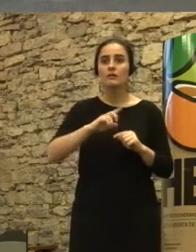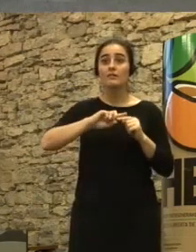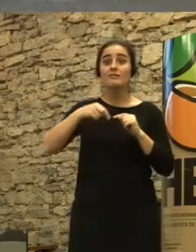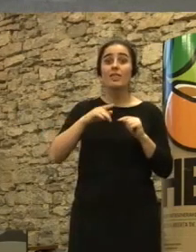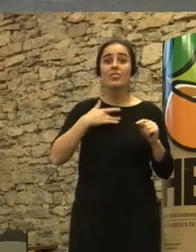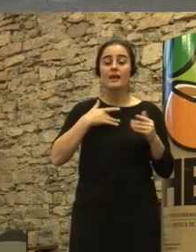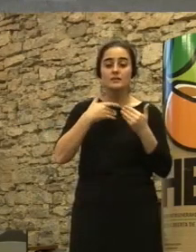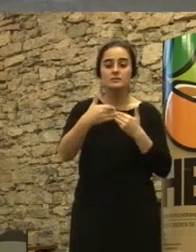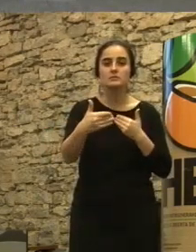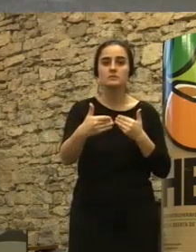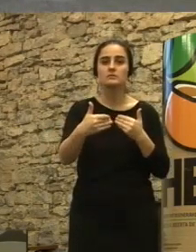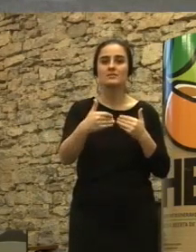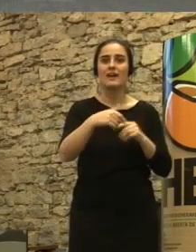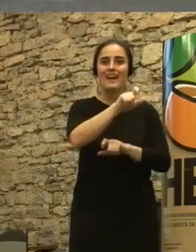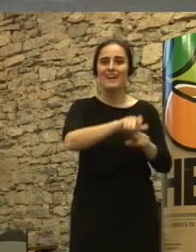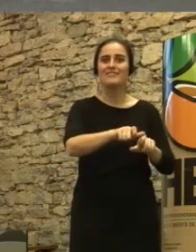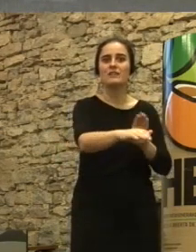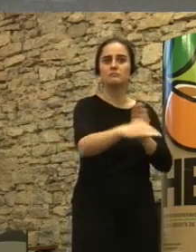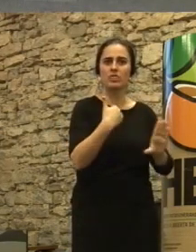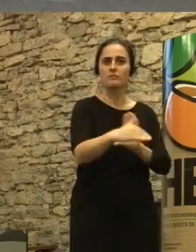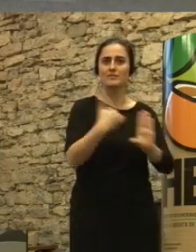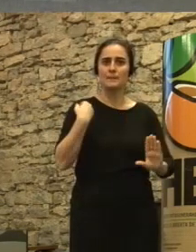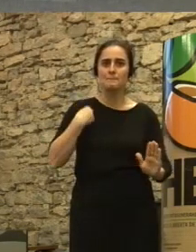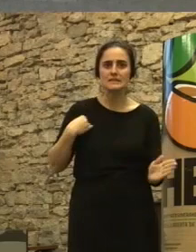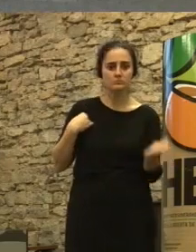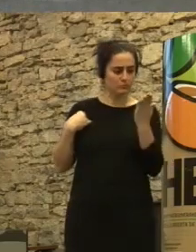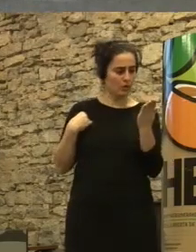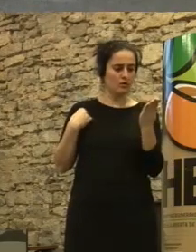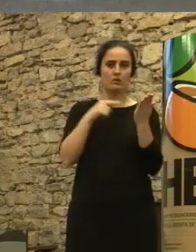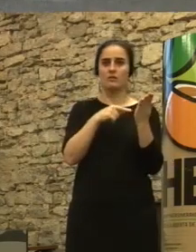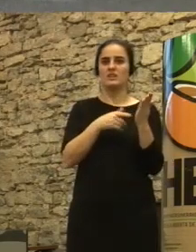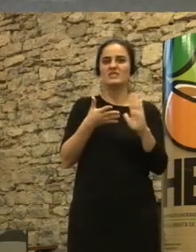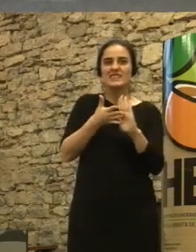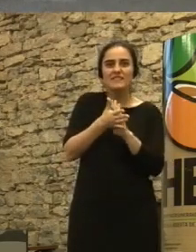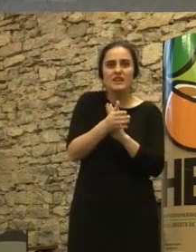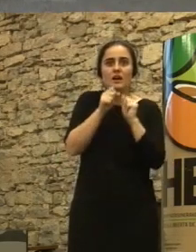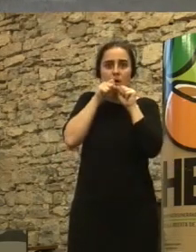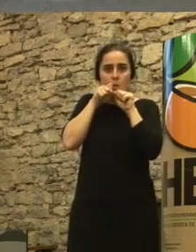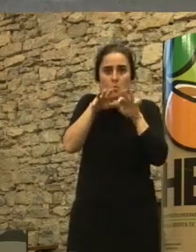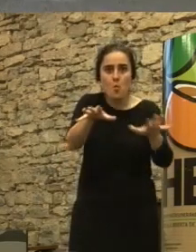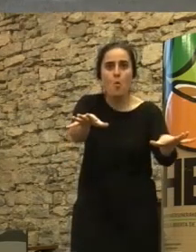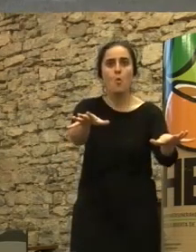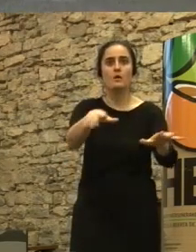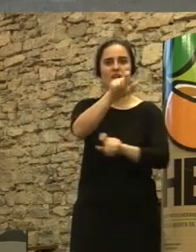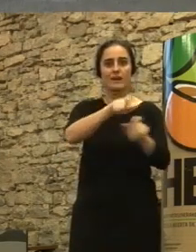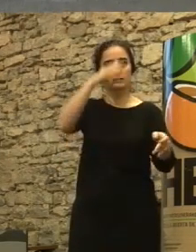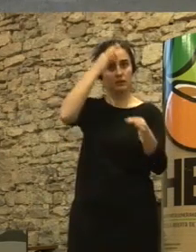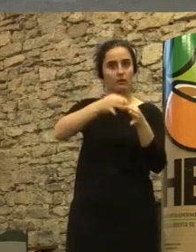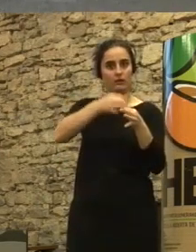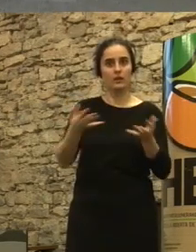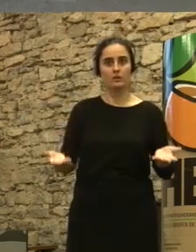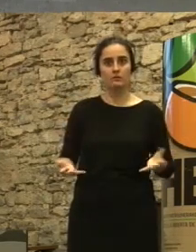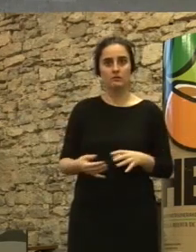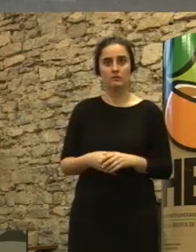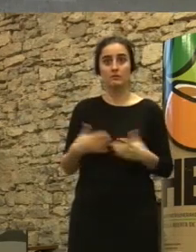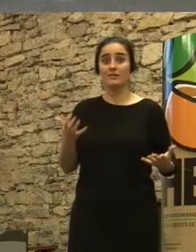siguientes días seguía viniendo, la gente nos lo seguía mandando, lo cual significaba que estaban moviéndose muchísimo los teléfonos y había gente que se lo estaba creyendo.